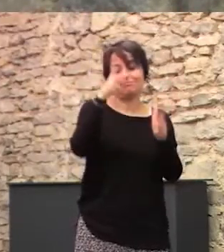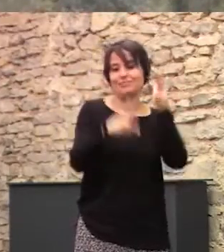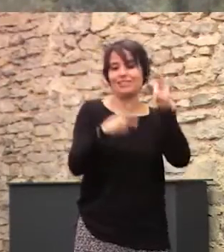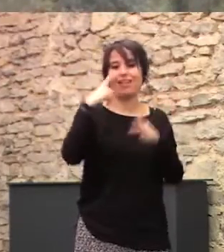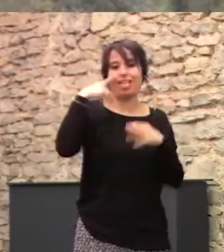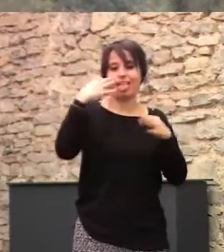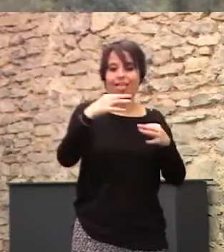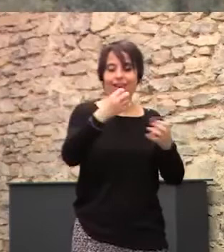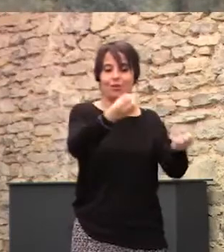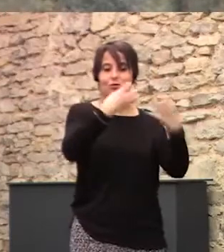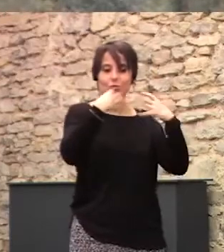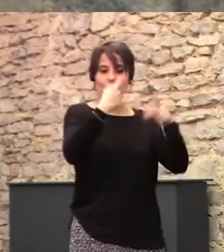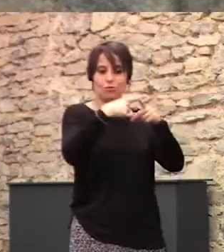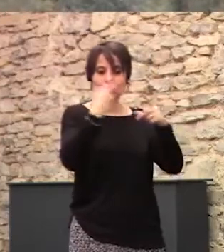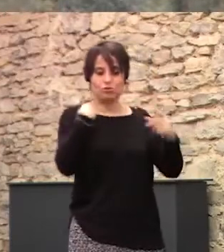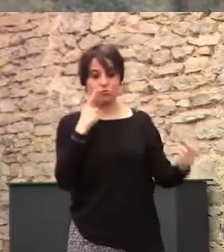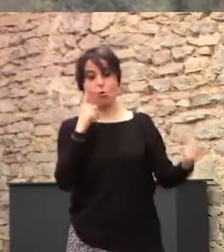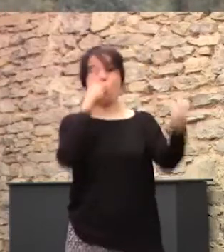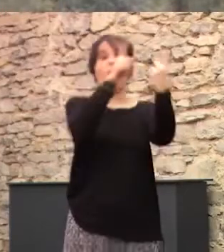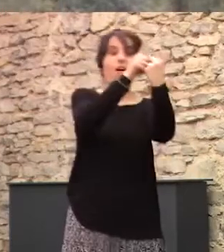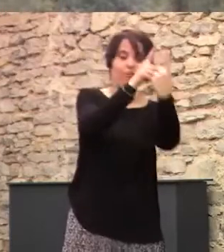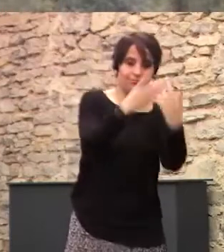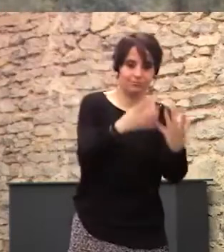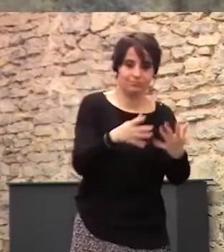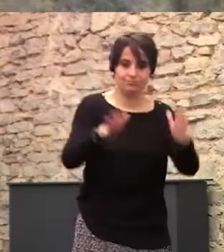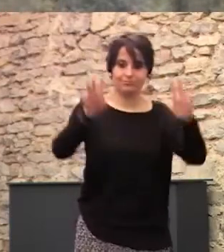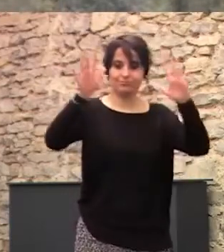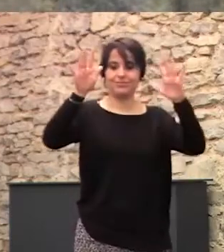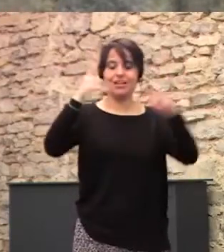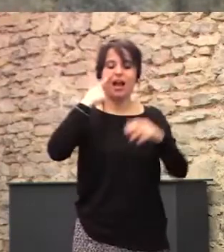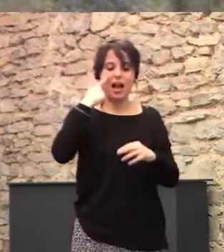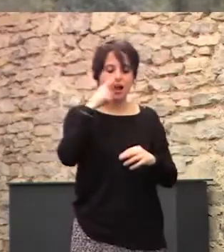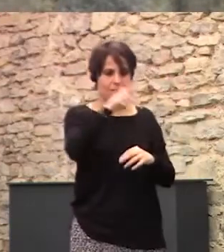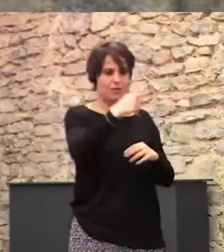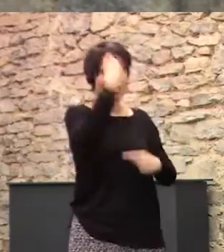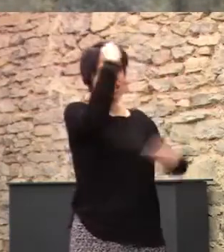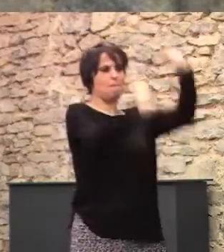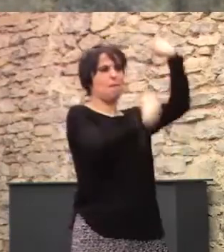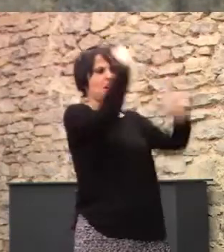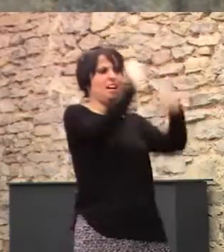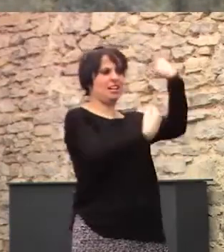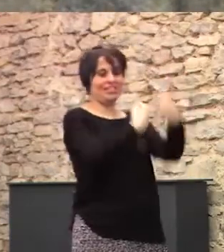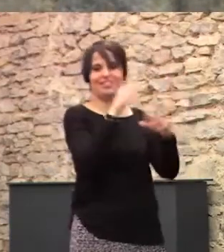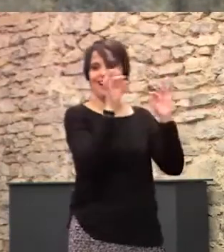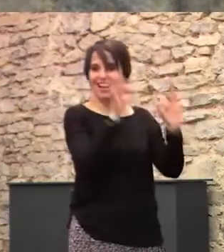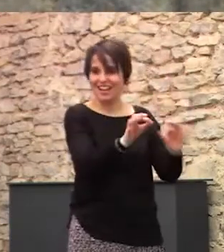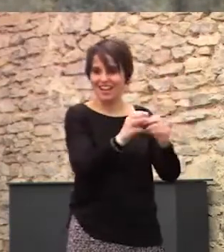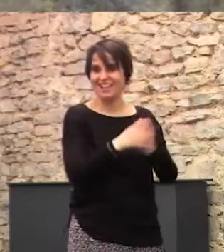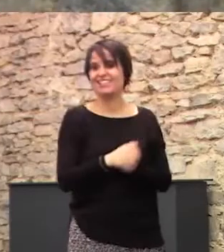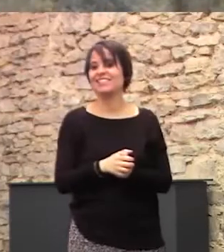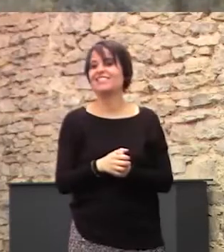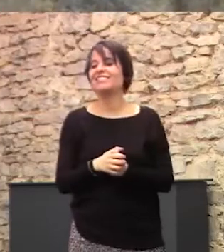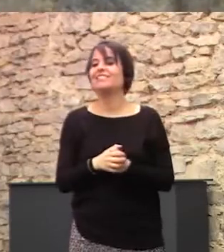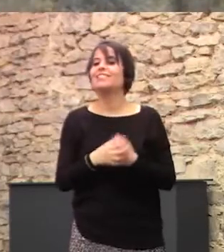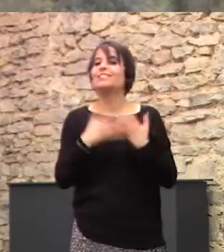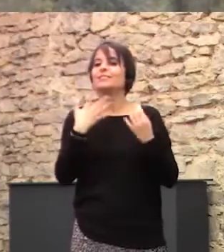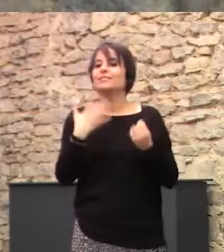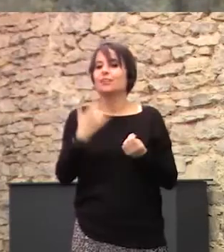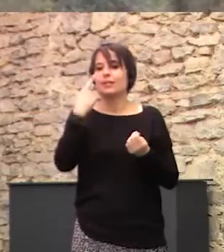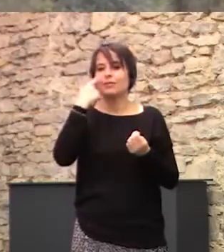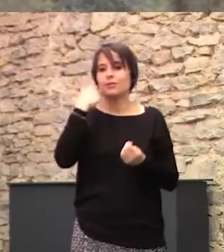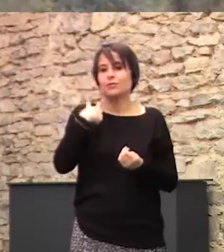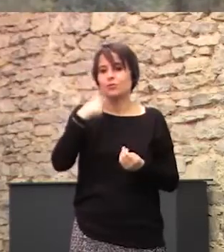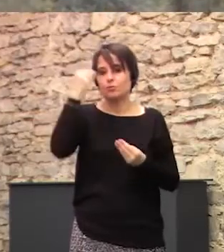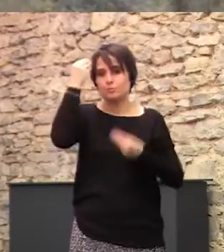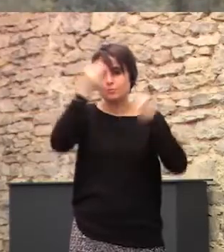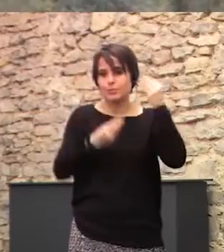unas cosas y saltamos las otras y les decimos imperialistas, ¿no? Así. Entonces, yo creo que en